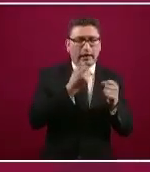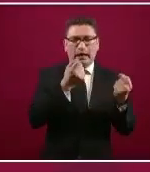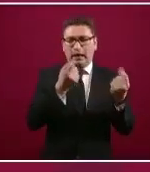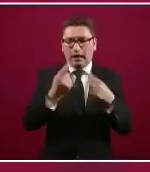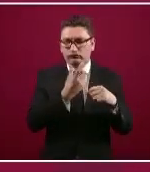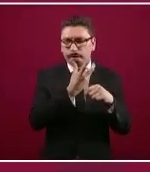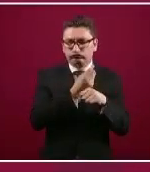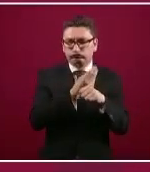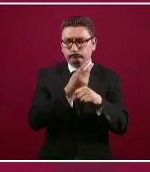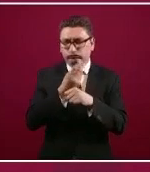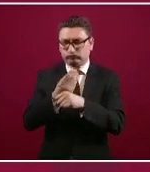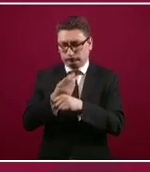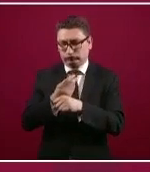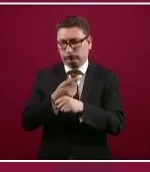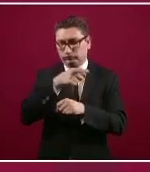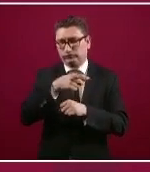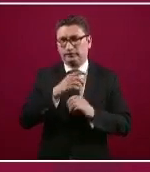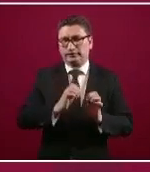se tienen